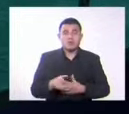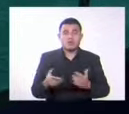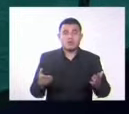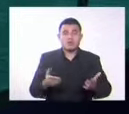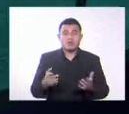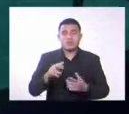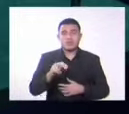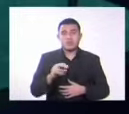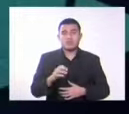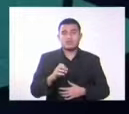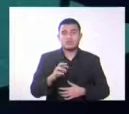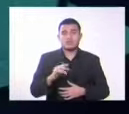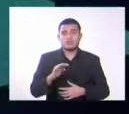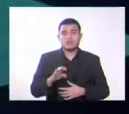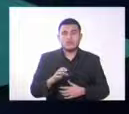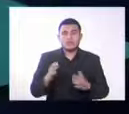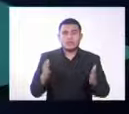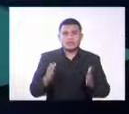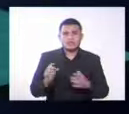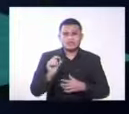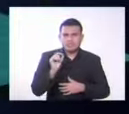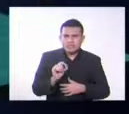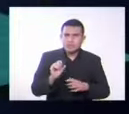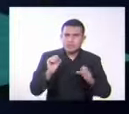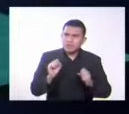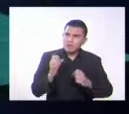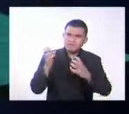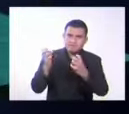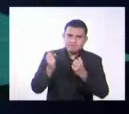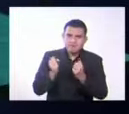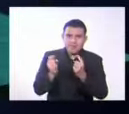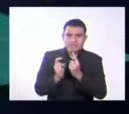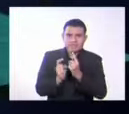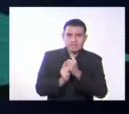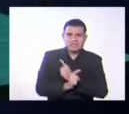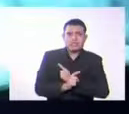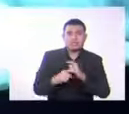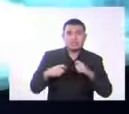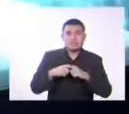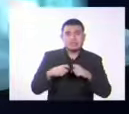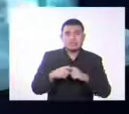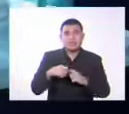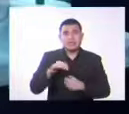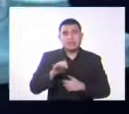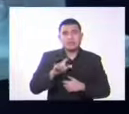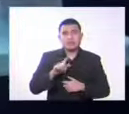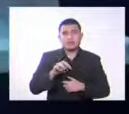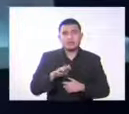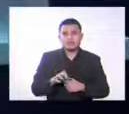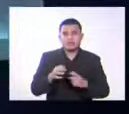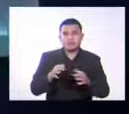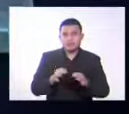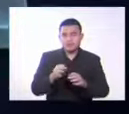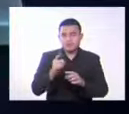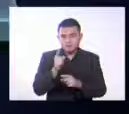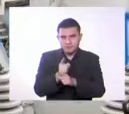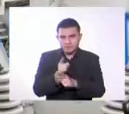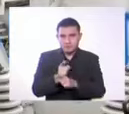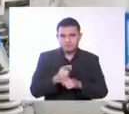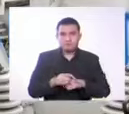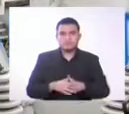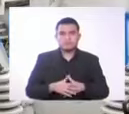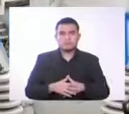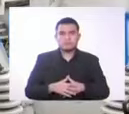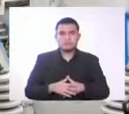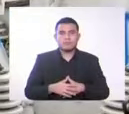nanotecnología, al ser mucho más pequeños, nos permitirán transformar esta energía en electrones de forma más eficiente.